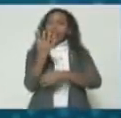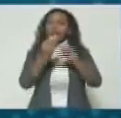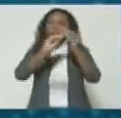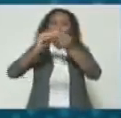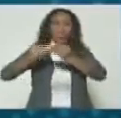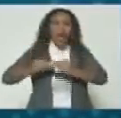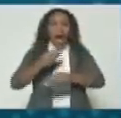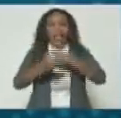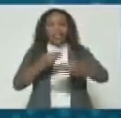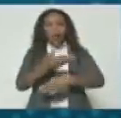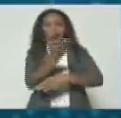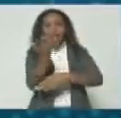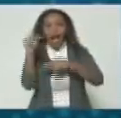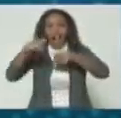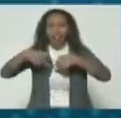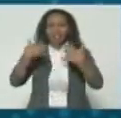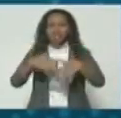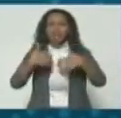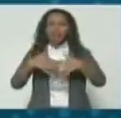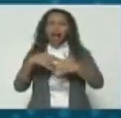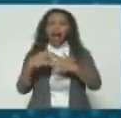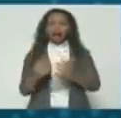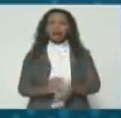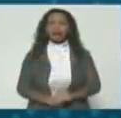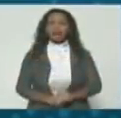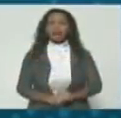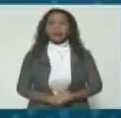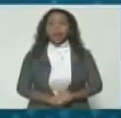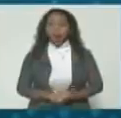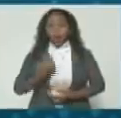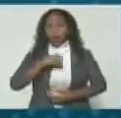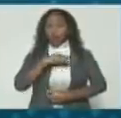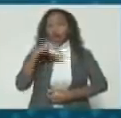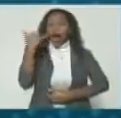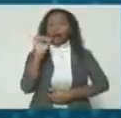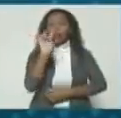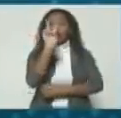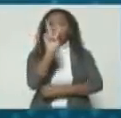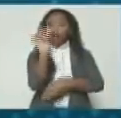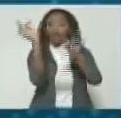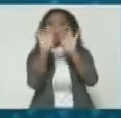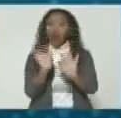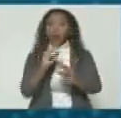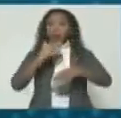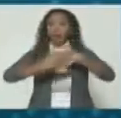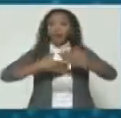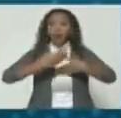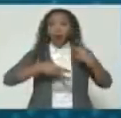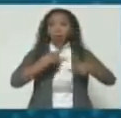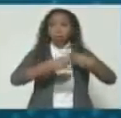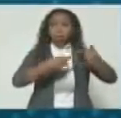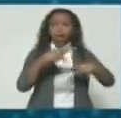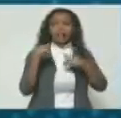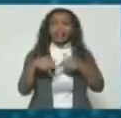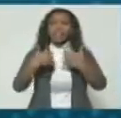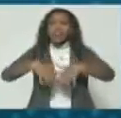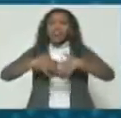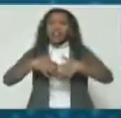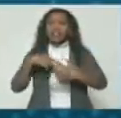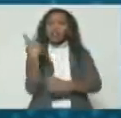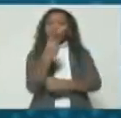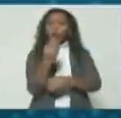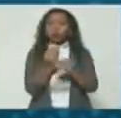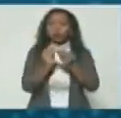ustedes en esta planta industrial? Nosotros tenemos 2 plantas más productoras. En esta planta solo manejamos lo que es